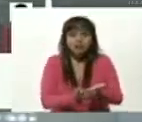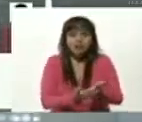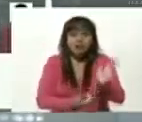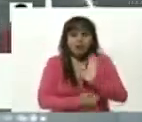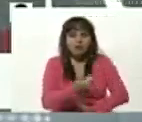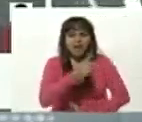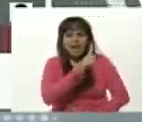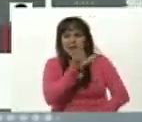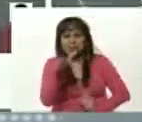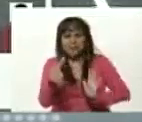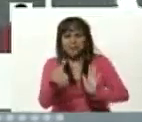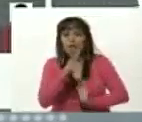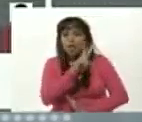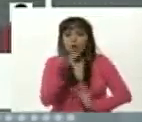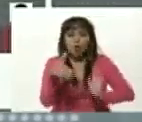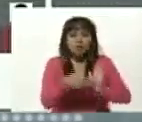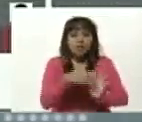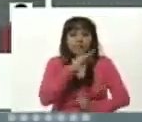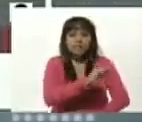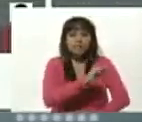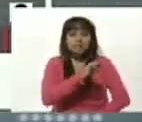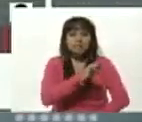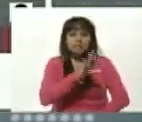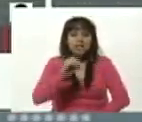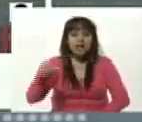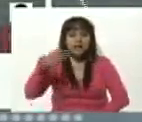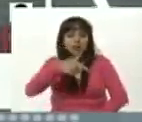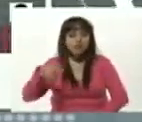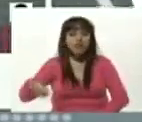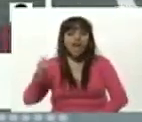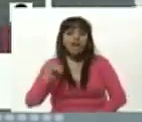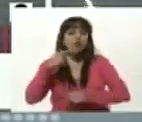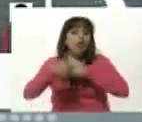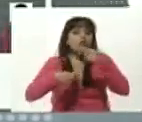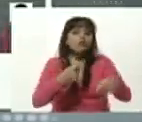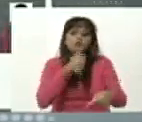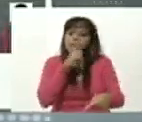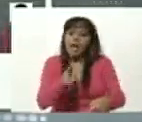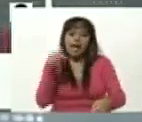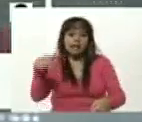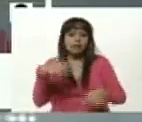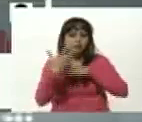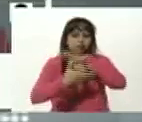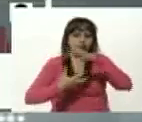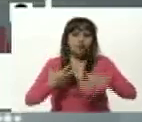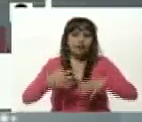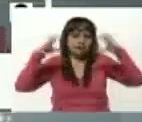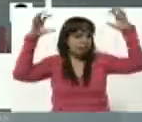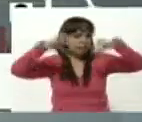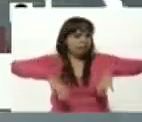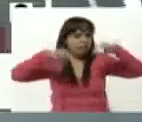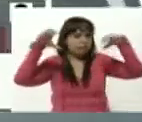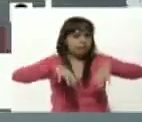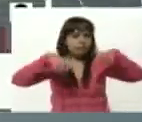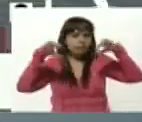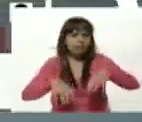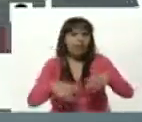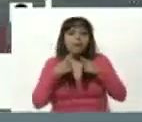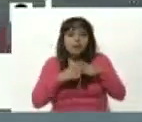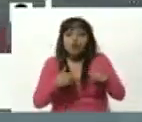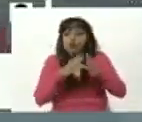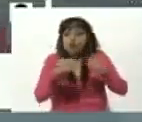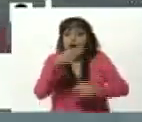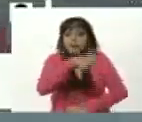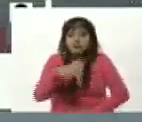de 2.300 familias que se afectaron de este lamentable suceso de lluvia. Sin embargo, todo el